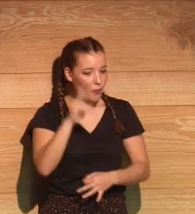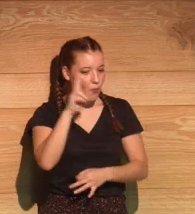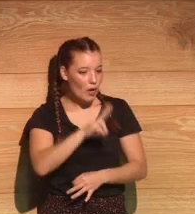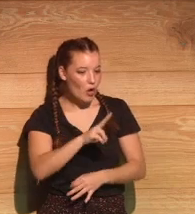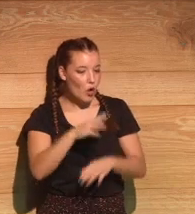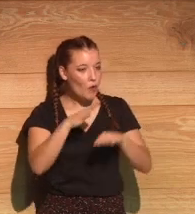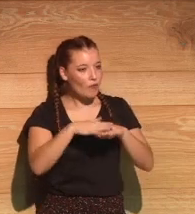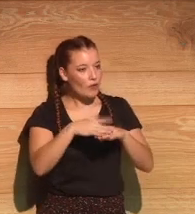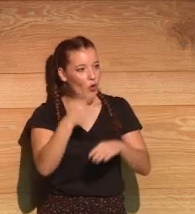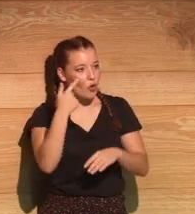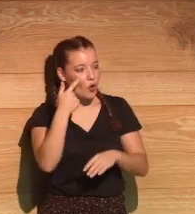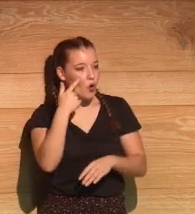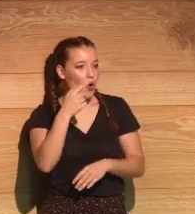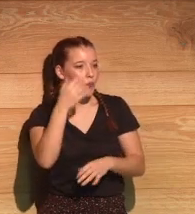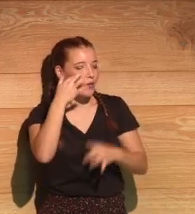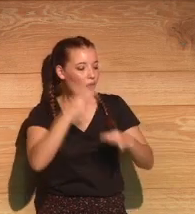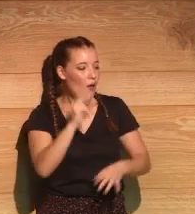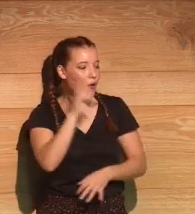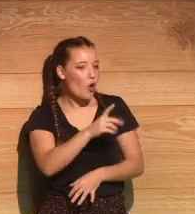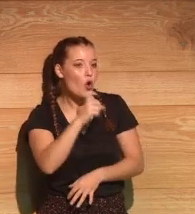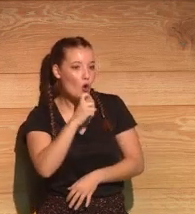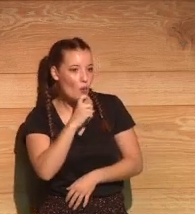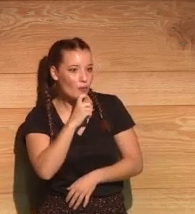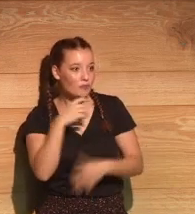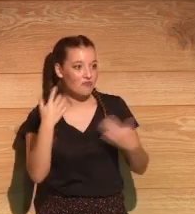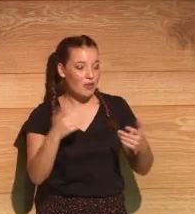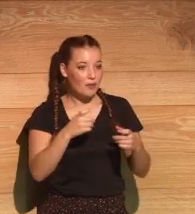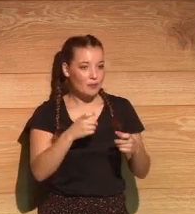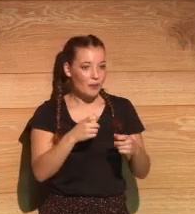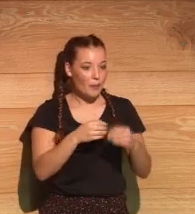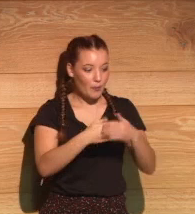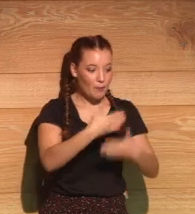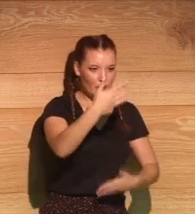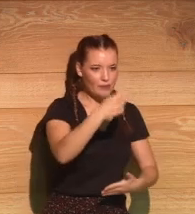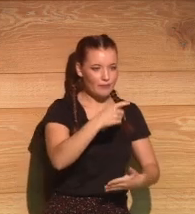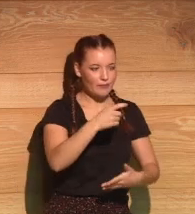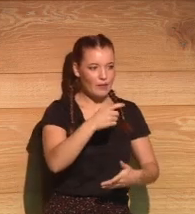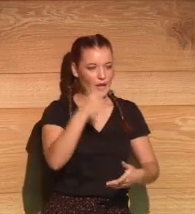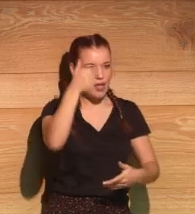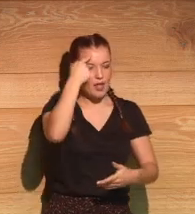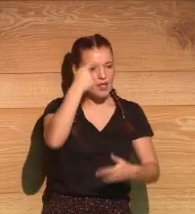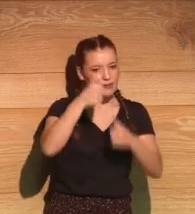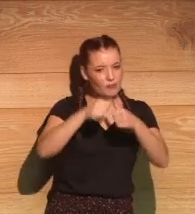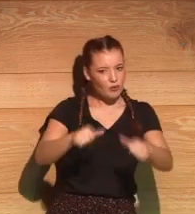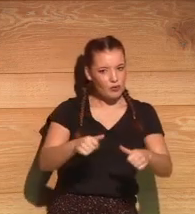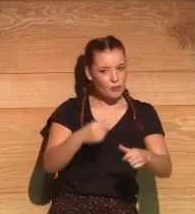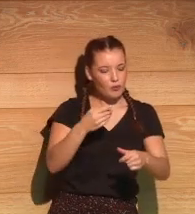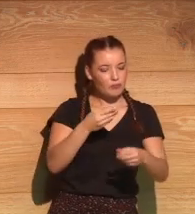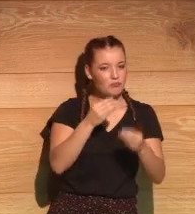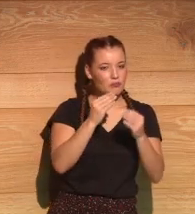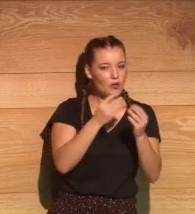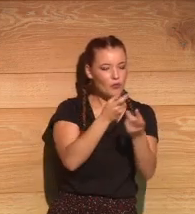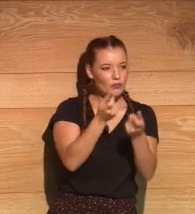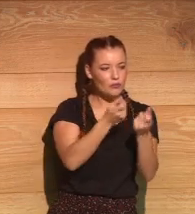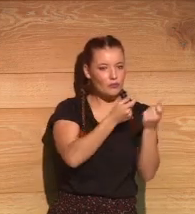sentido, cuando a través de la prensa se habla de estereotipos, son estereotipos reales, pero